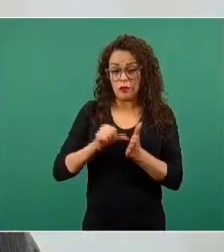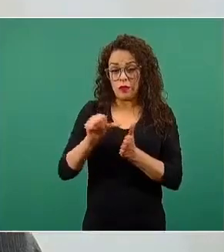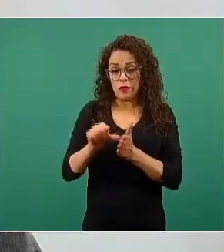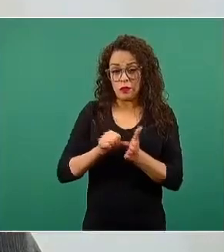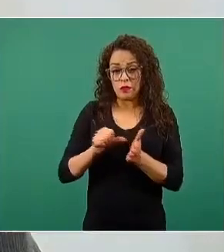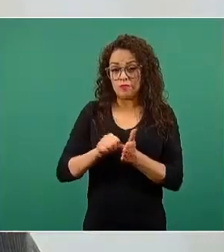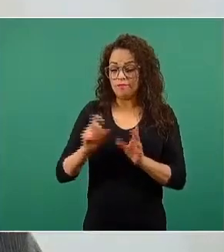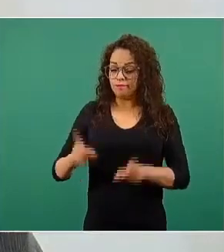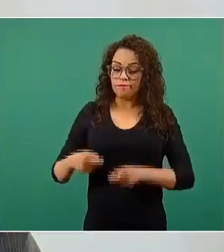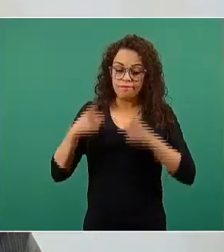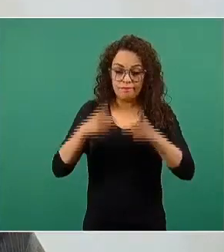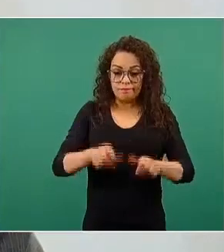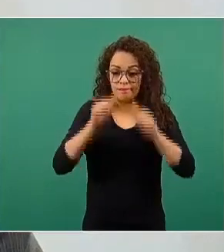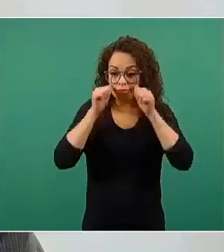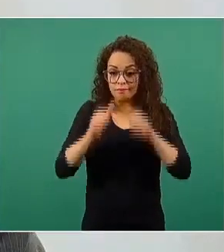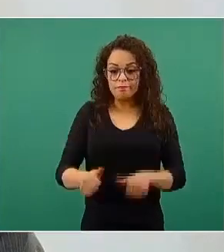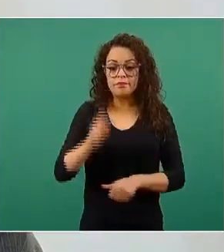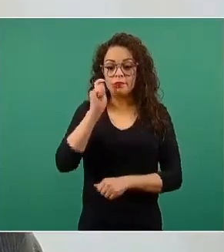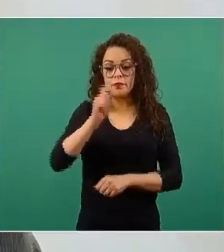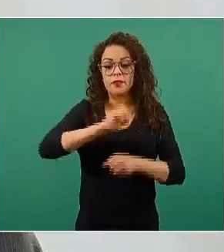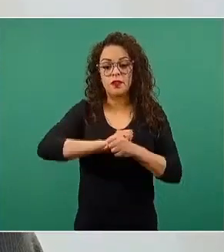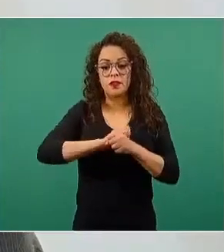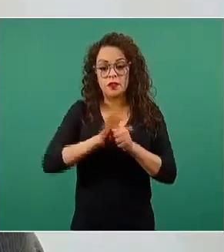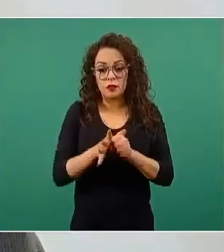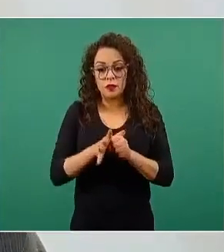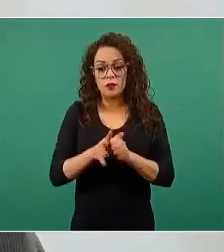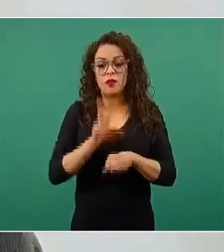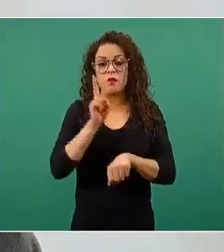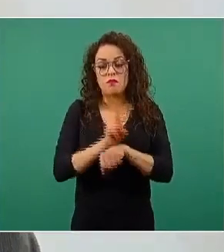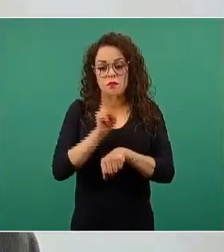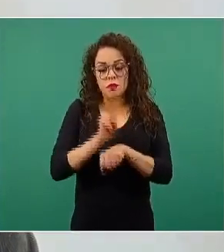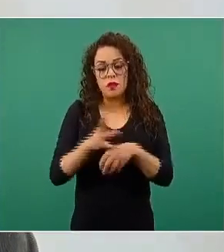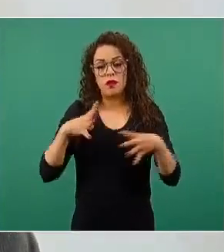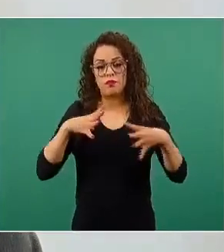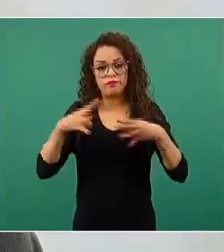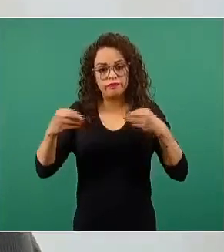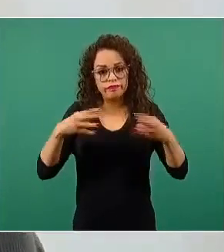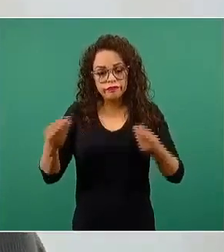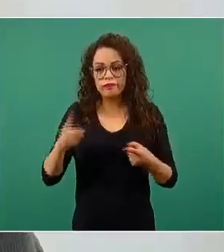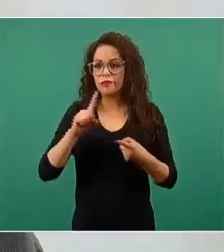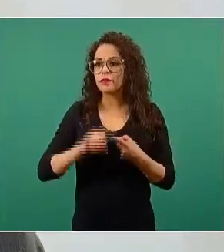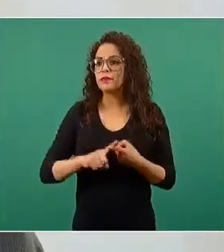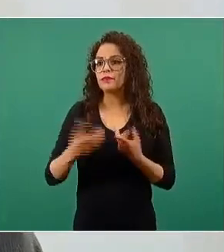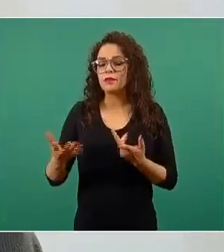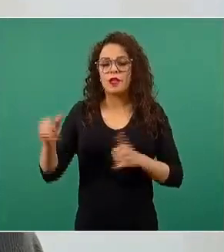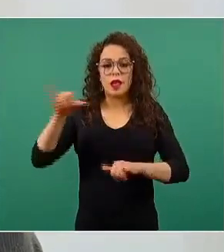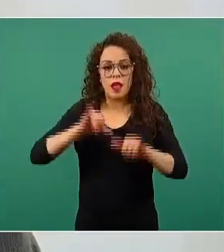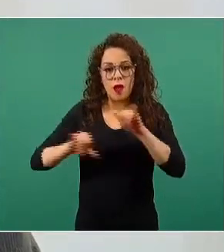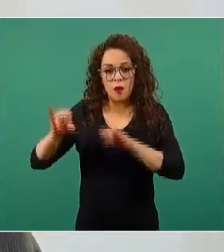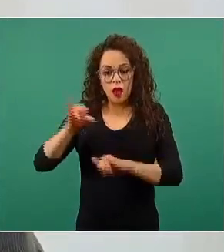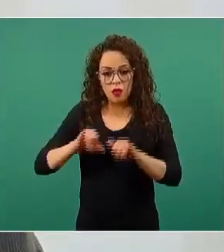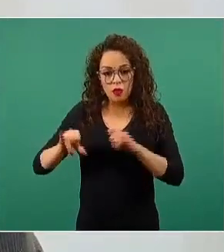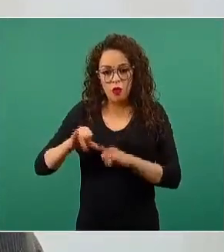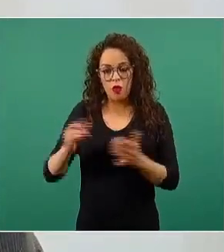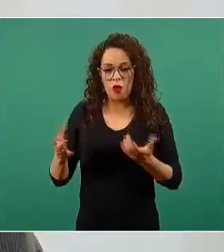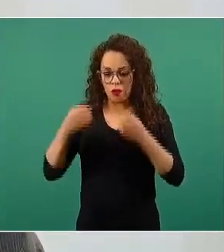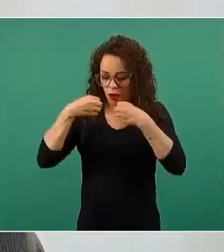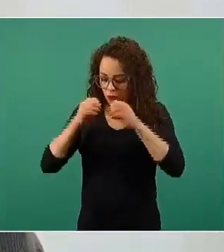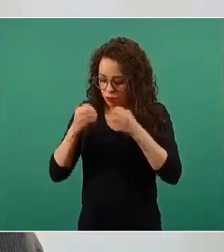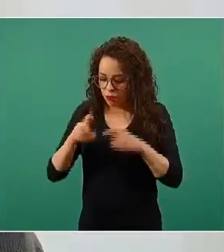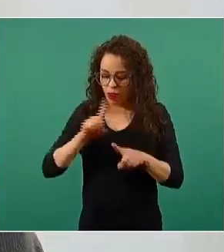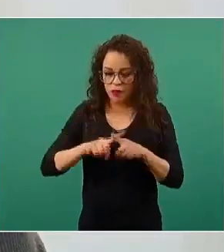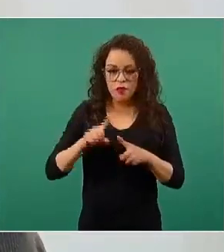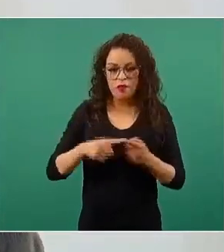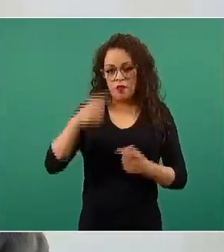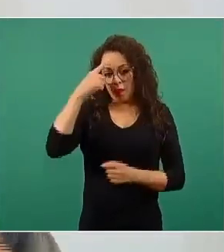en la atención del COVID, no nada más adentro de las salas, en la vigilancia epidemiológica, en la vigilancia por laboratorio, las acciones de fomento y